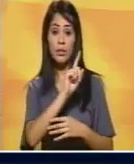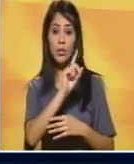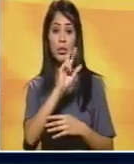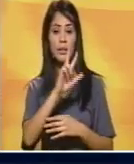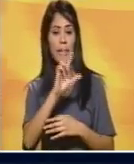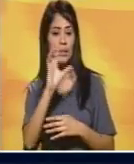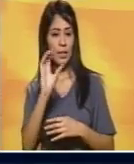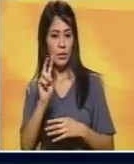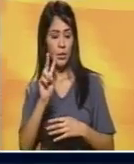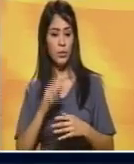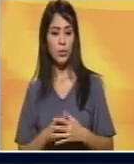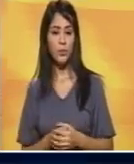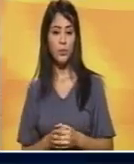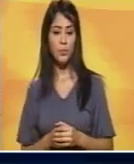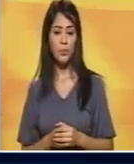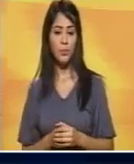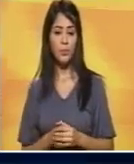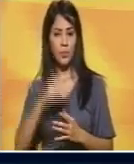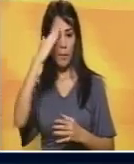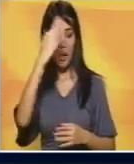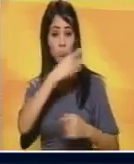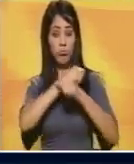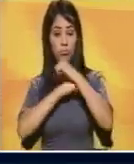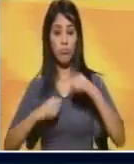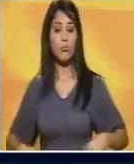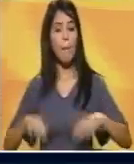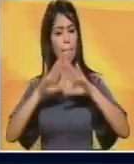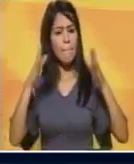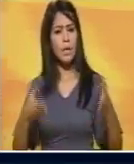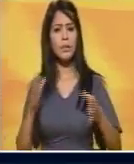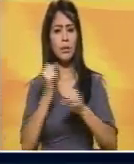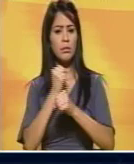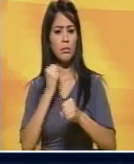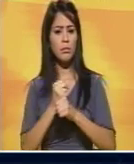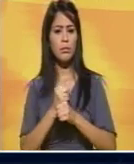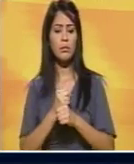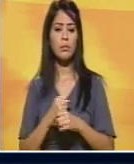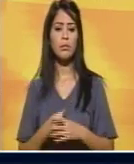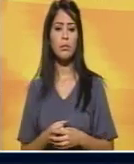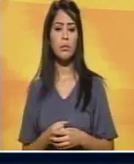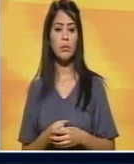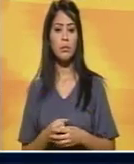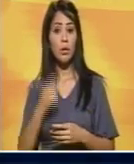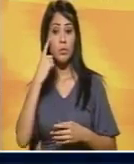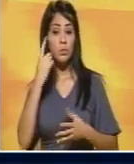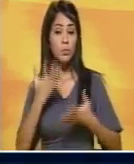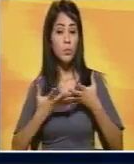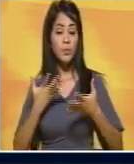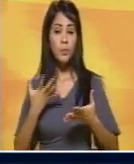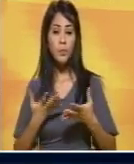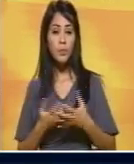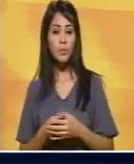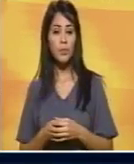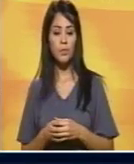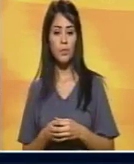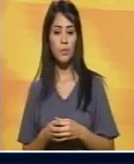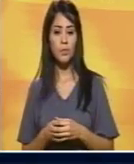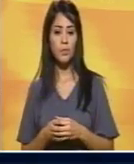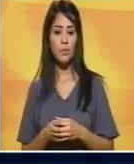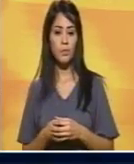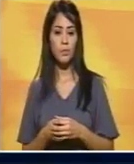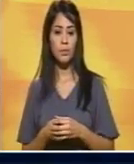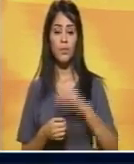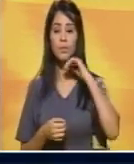Nosotros ya hemos hecho mesas de trabajo con las instituciones que cualquier alteración del orden público o aquel delito electoral vamos